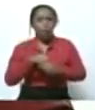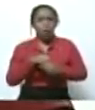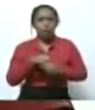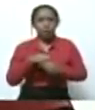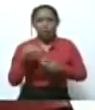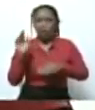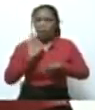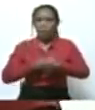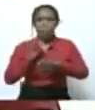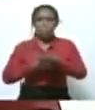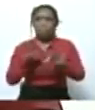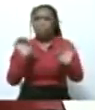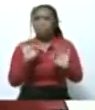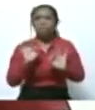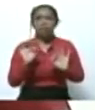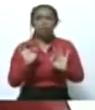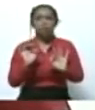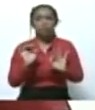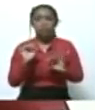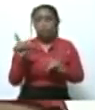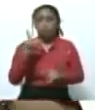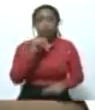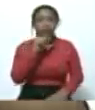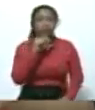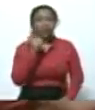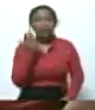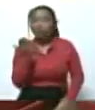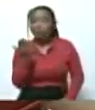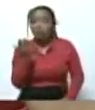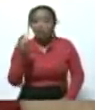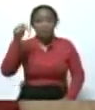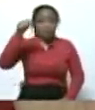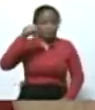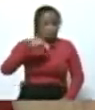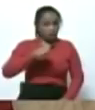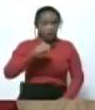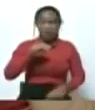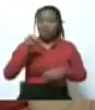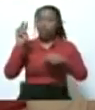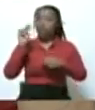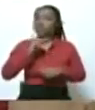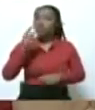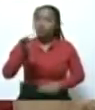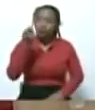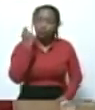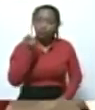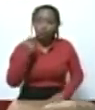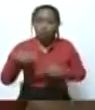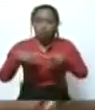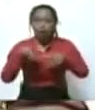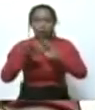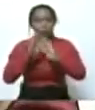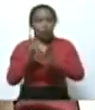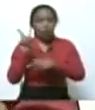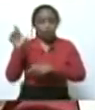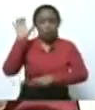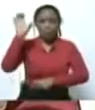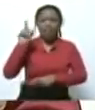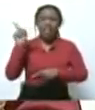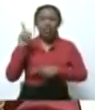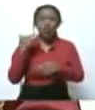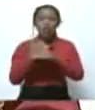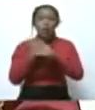ocurra nada. Eso no existe. Ni aquí ni en ningún lugar del mundo. Porque esos no son patriotas, esos son